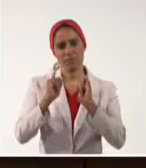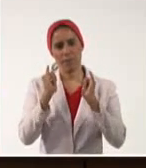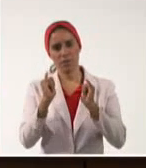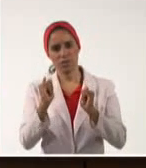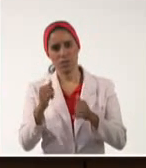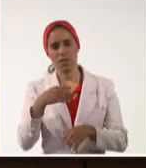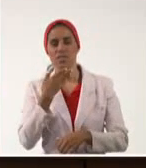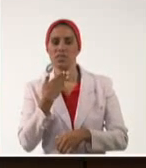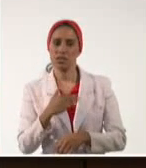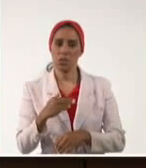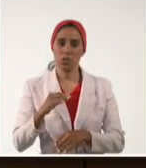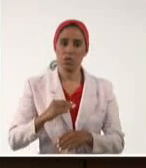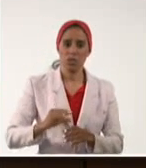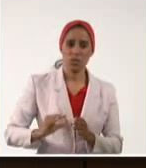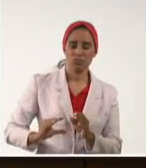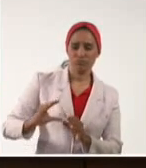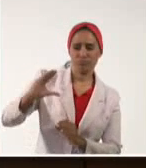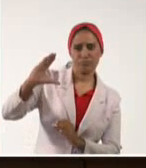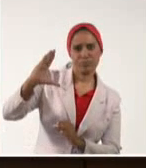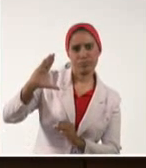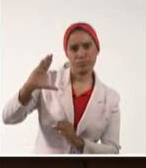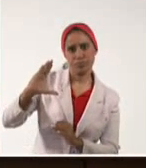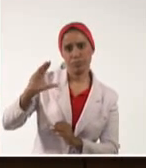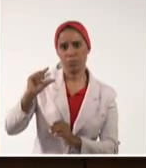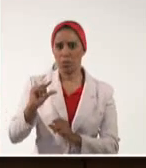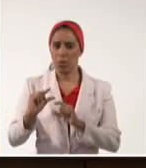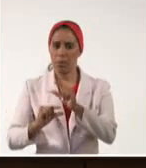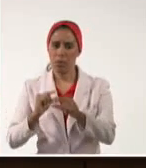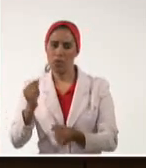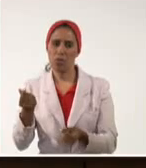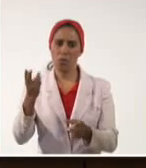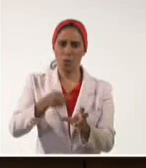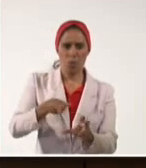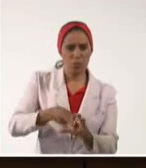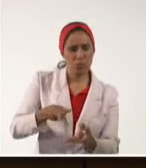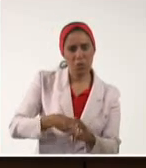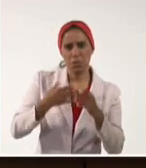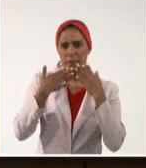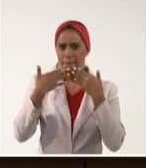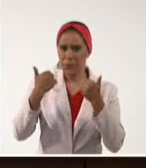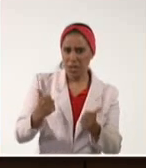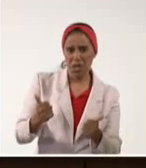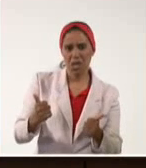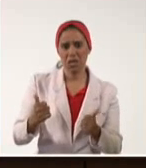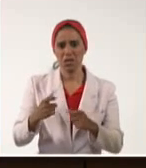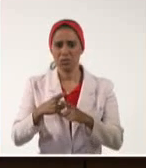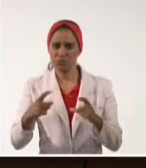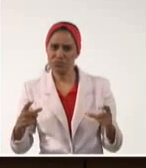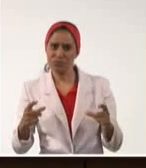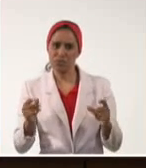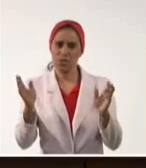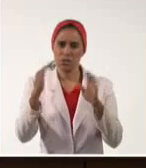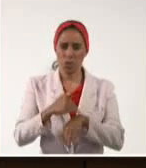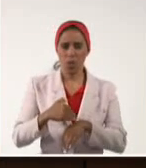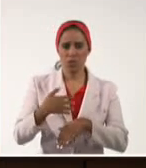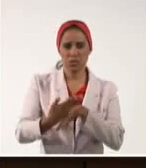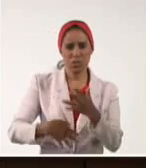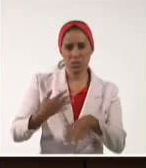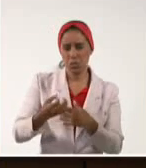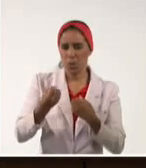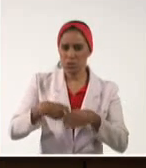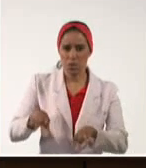los salarios y que tendremos divisas y combustibles suficientes para terminar con el agobio que provocan las